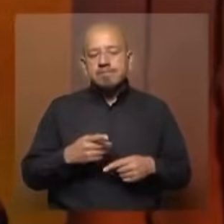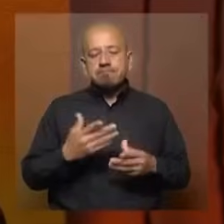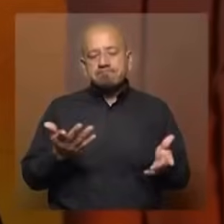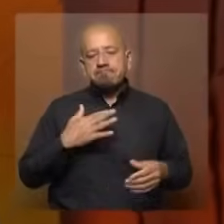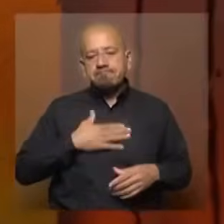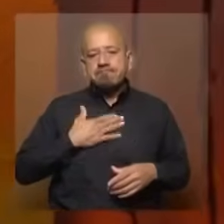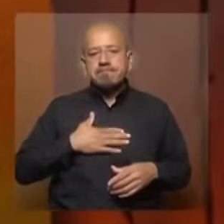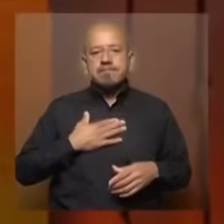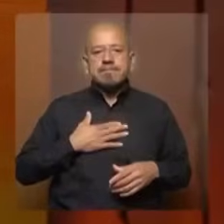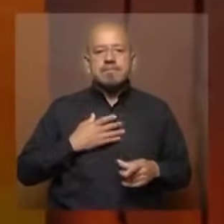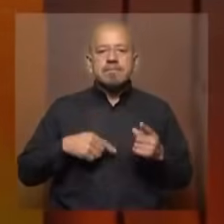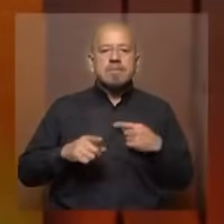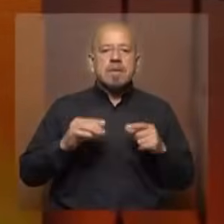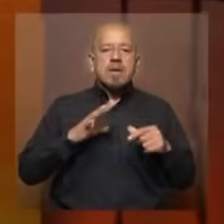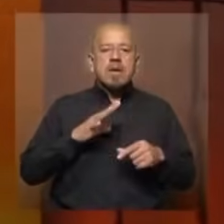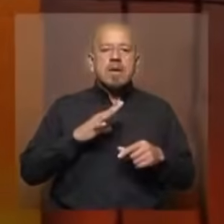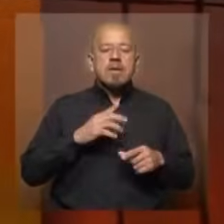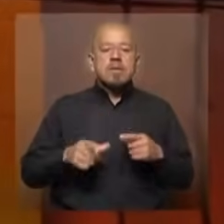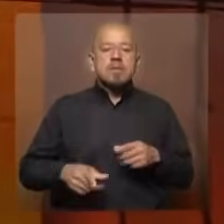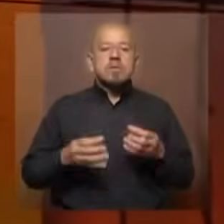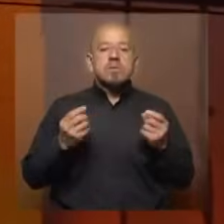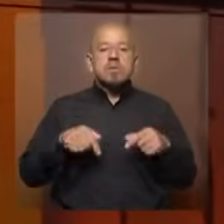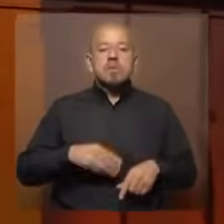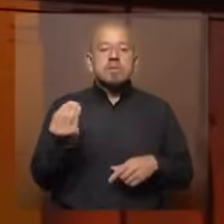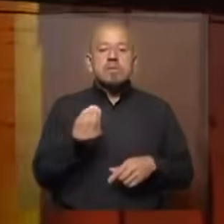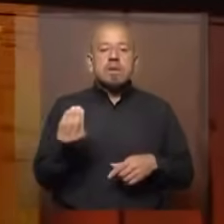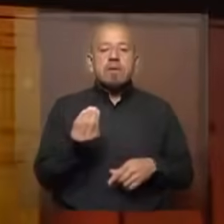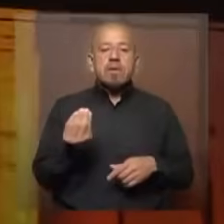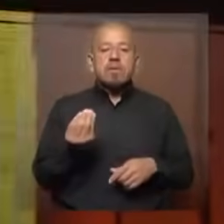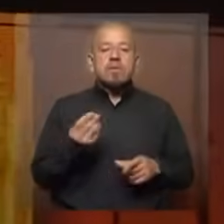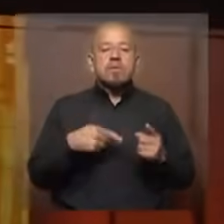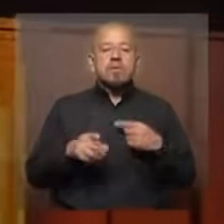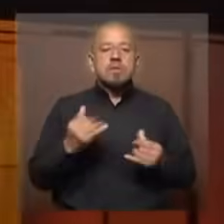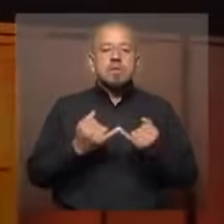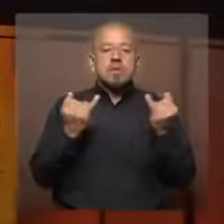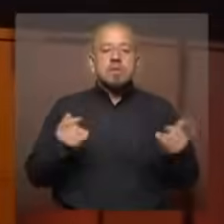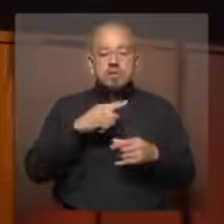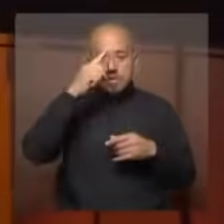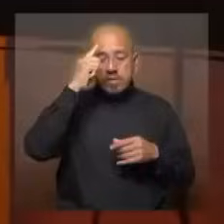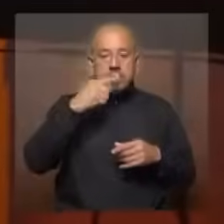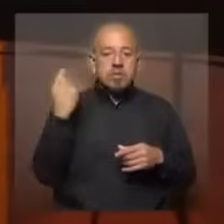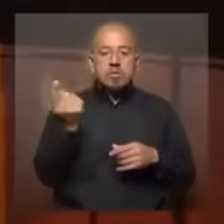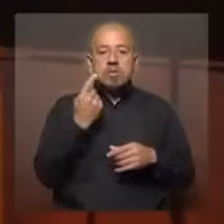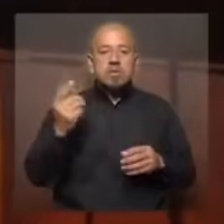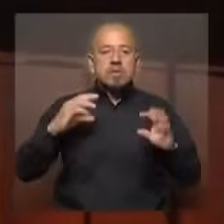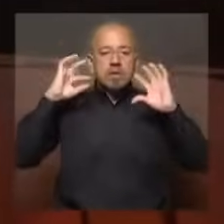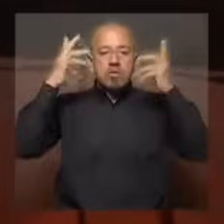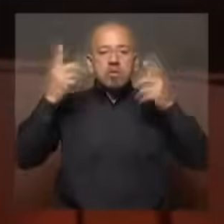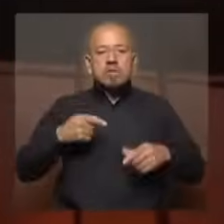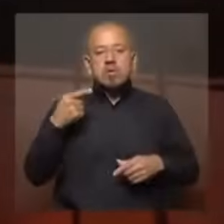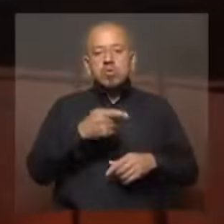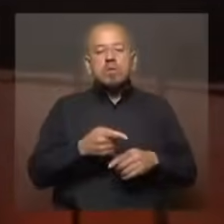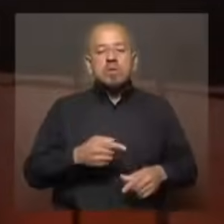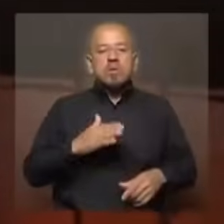¿y tú? Muy bien, programa movido el de hoy. Por un lado, este sábado se conmemora el Día Internacional de la Eliminación de la Violencia contra la